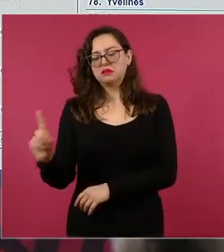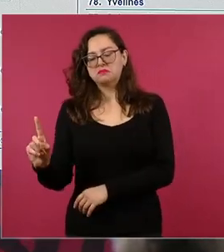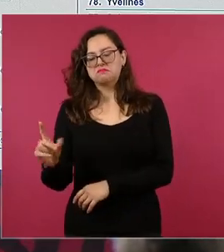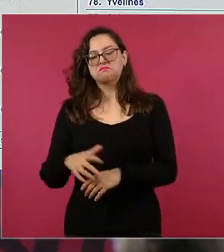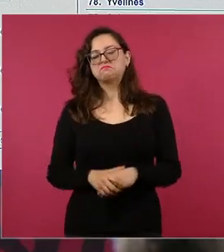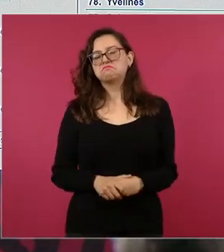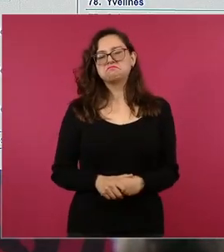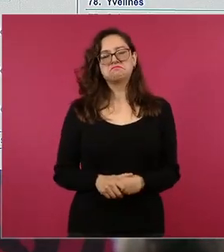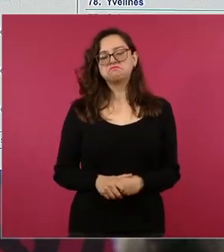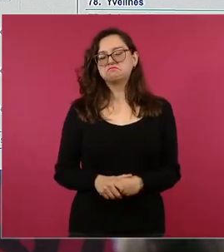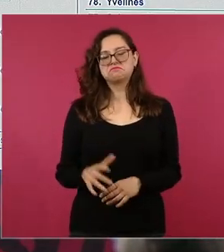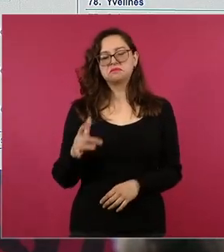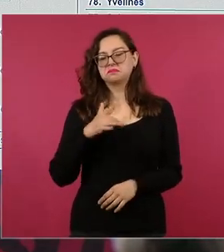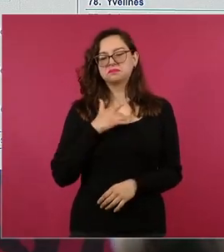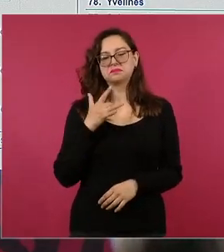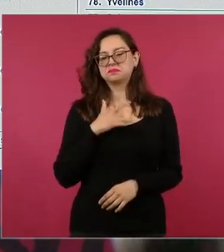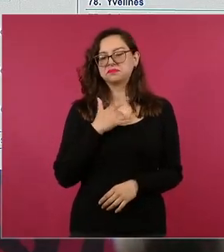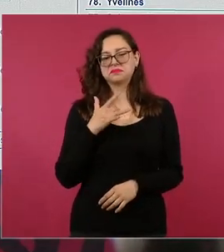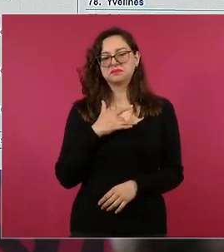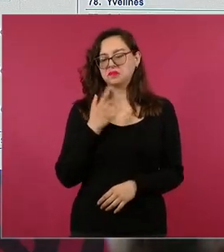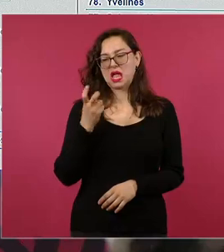la ultraderecha es